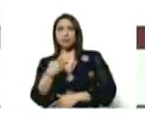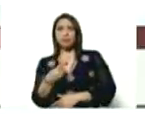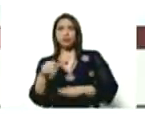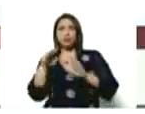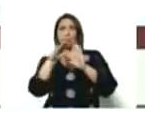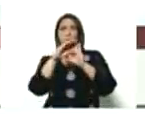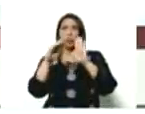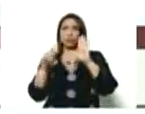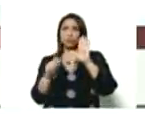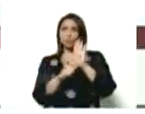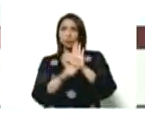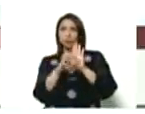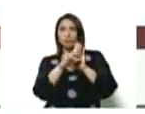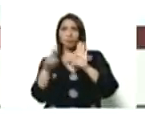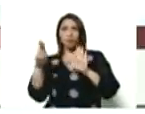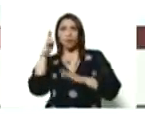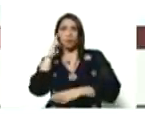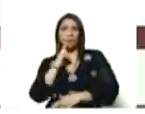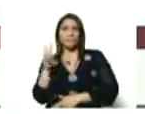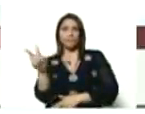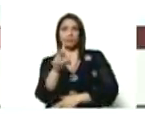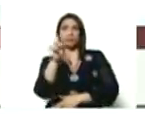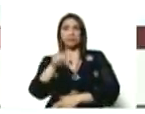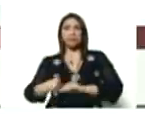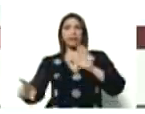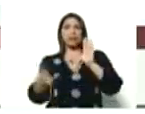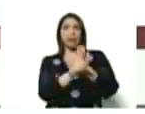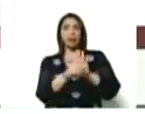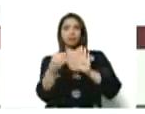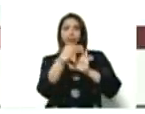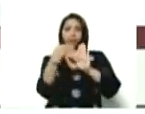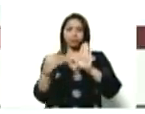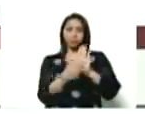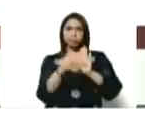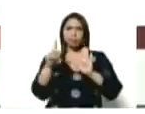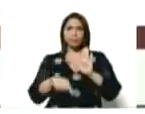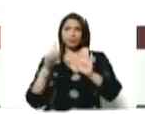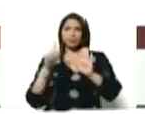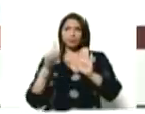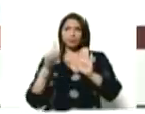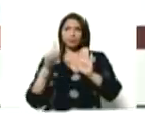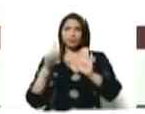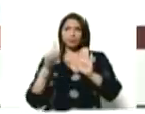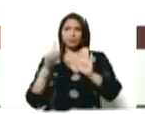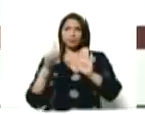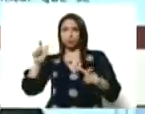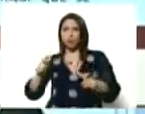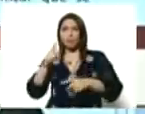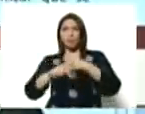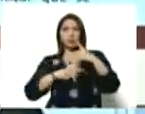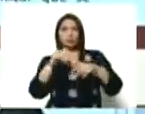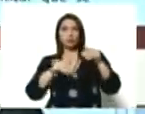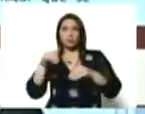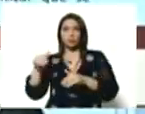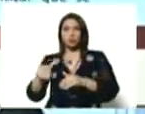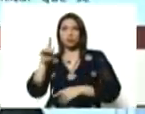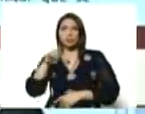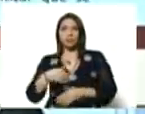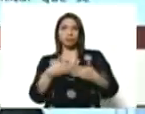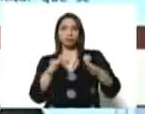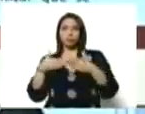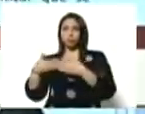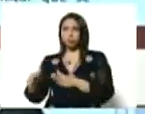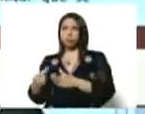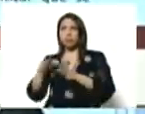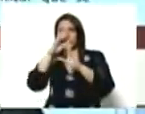República Bolivariana de Venezuela. Es un software con características esenciales basadas en el concepto. así como a garantizar que se cumplan todos los